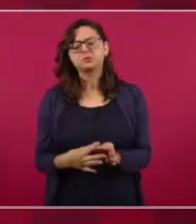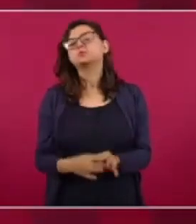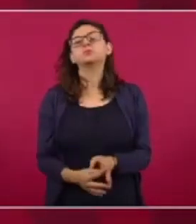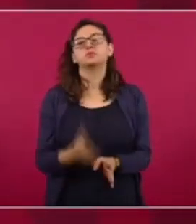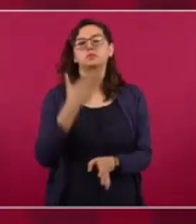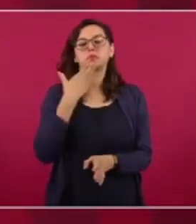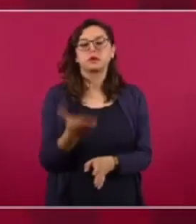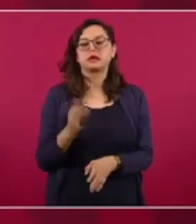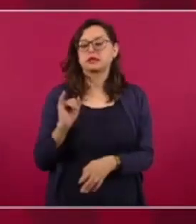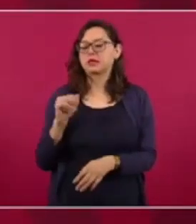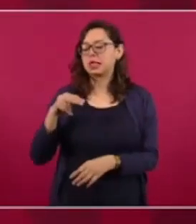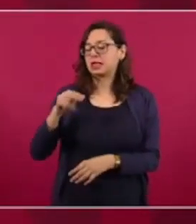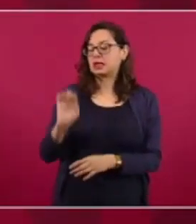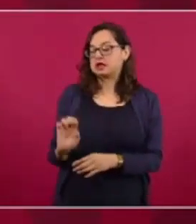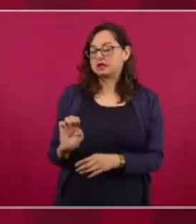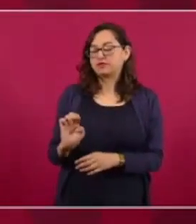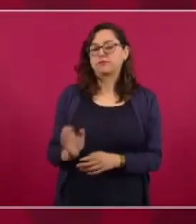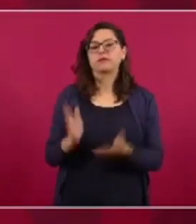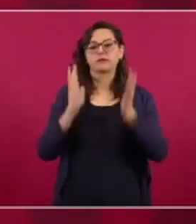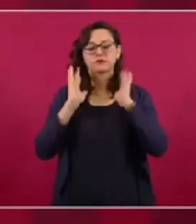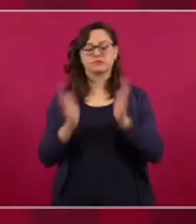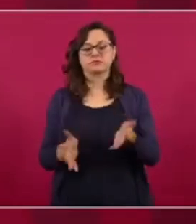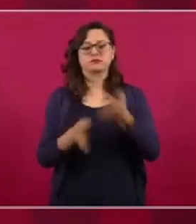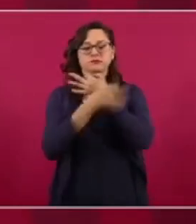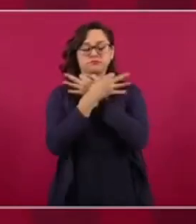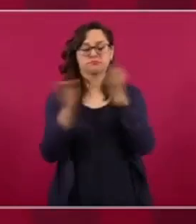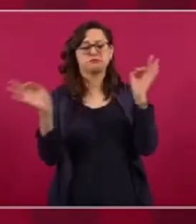ha dado a conocer